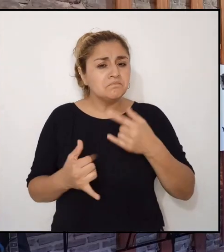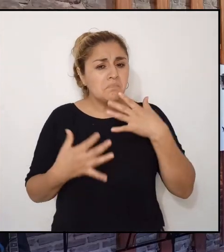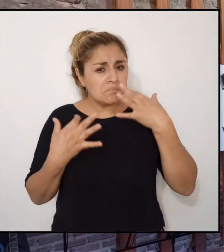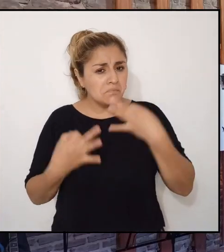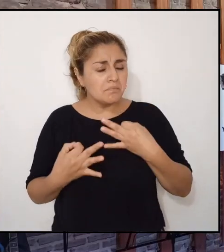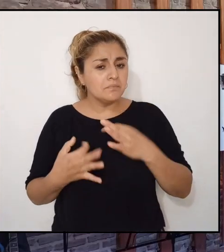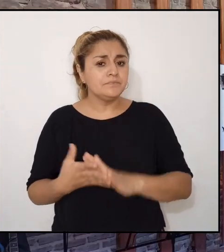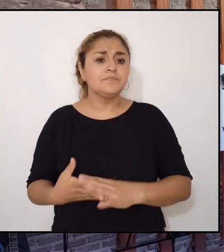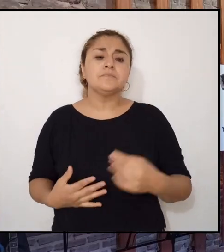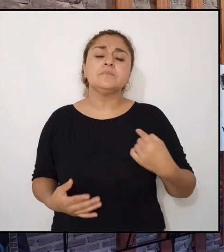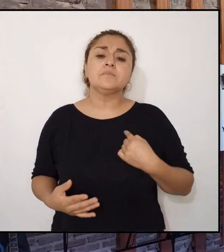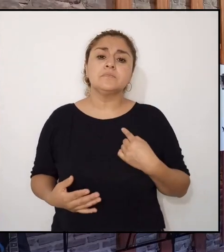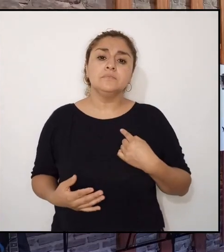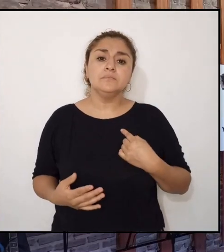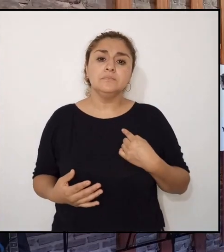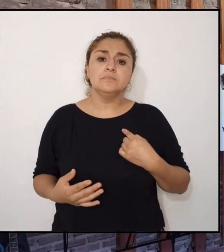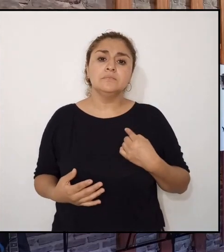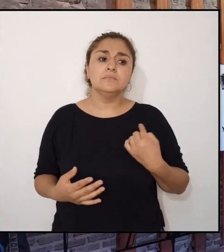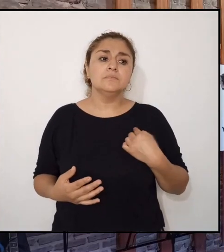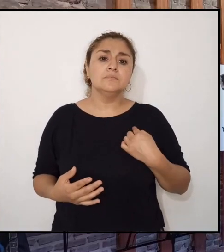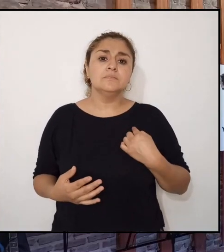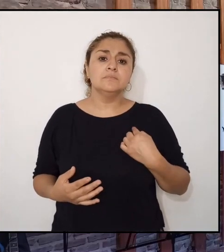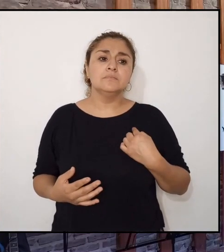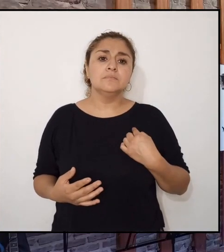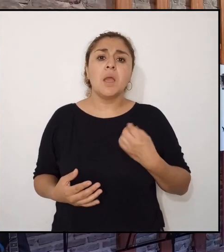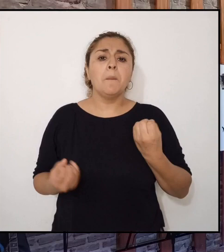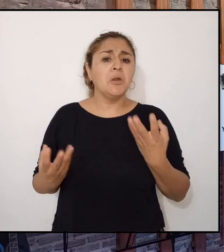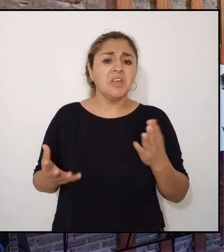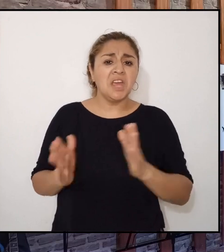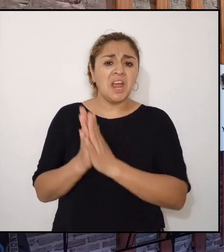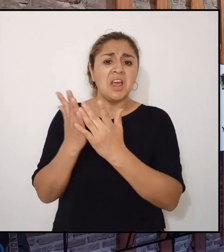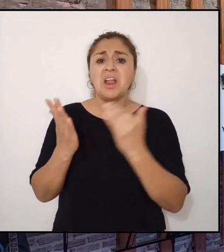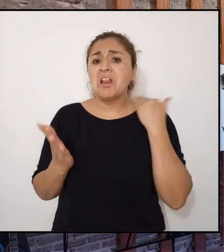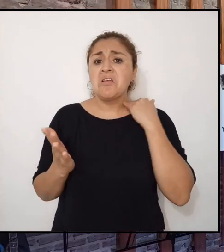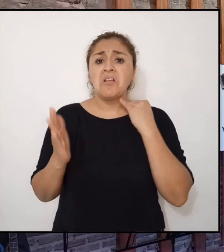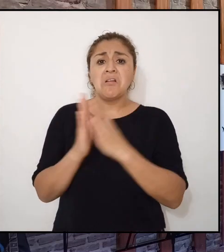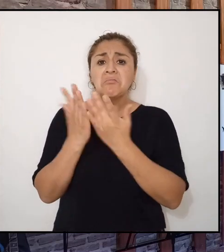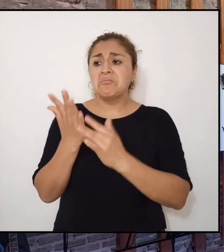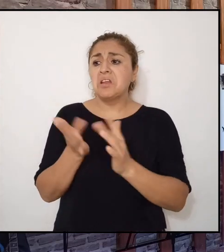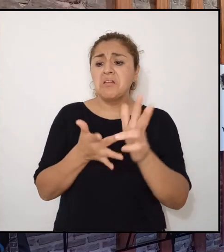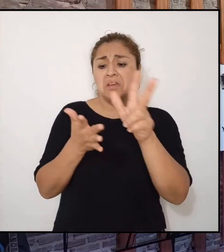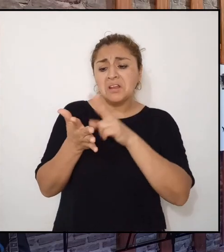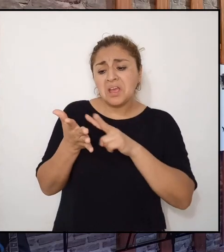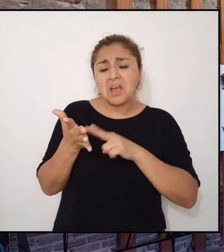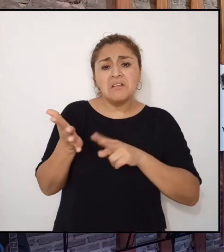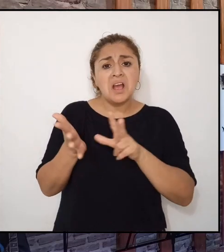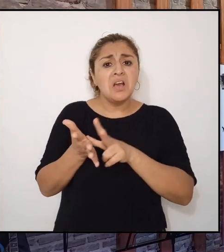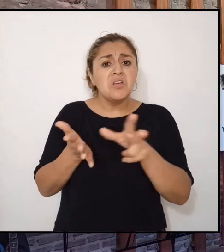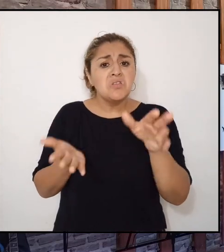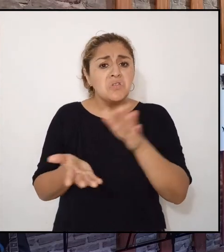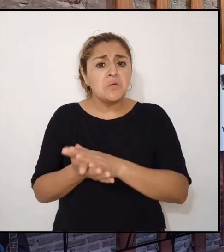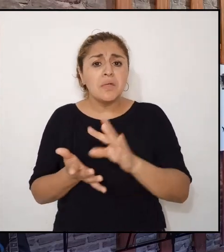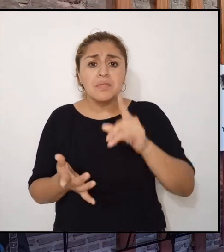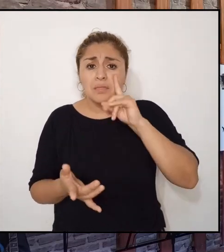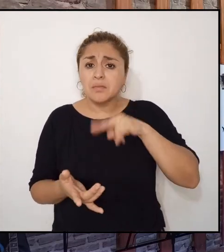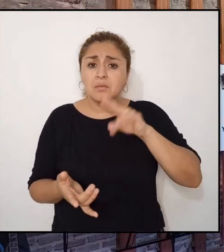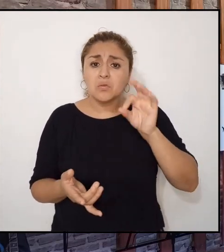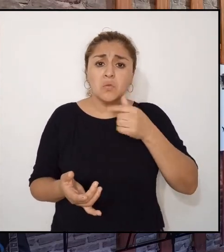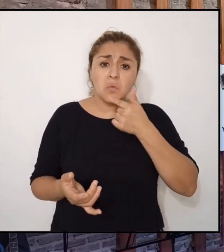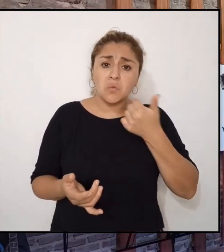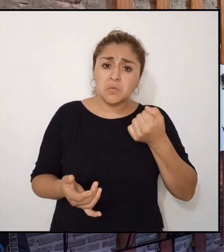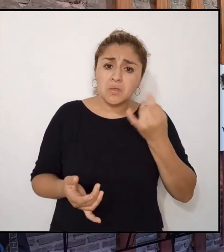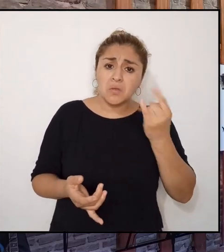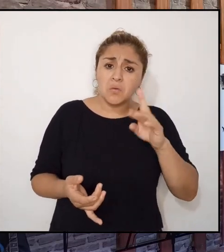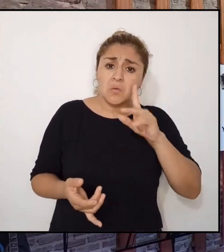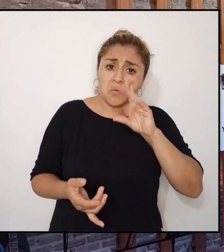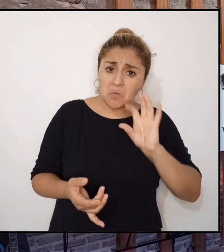Ahora, ¿y por qué la Biblia no habla de los dinosaurios? Bueno, sí, la Biblia habla de los dinosaurios, pero no se va a poner a hablar todo.